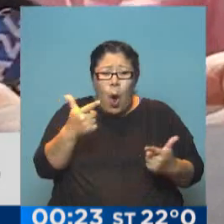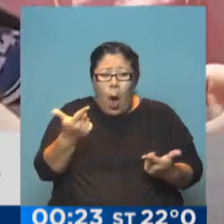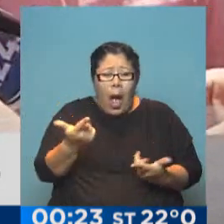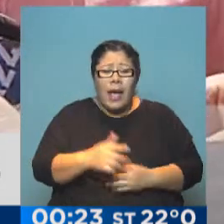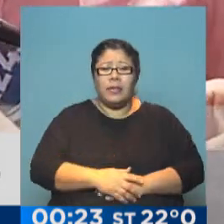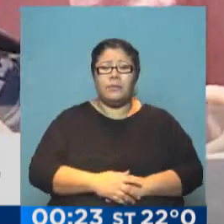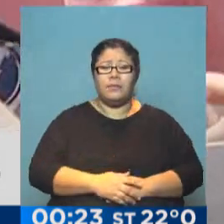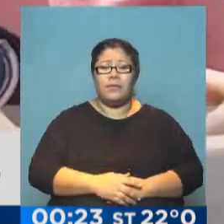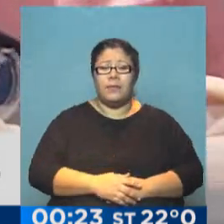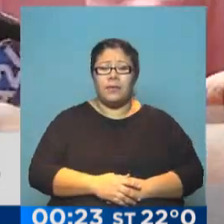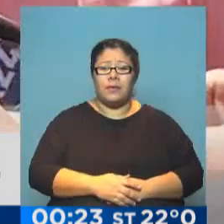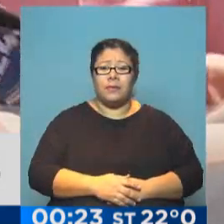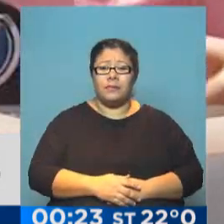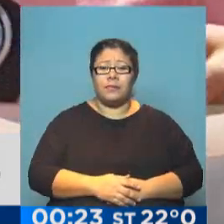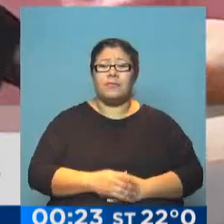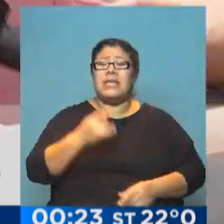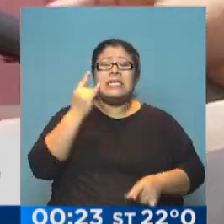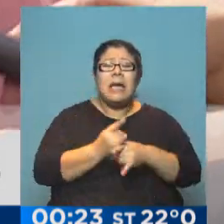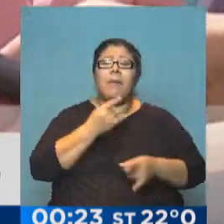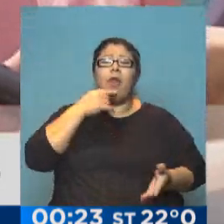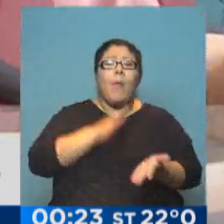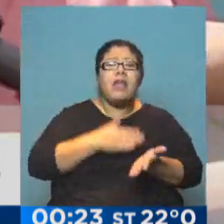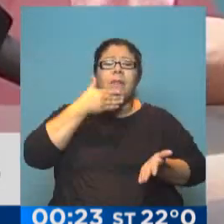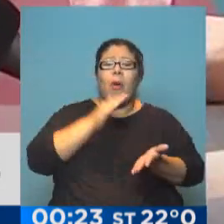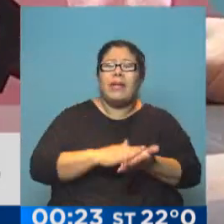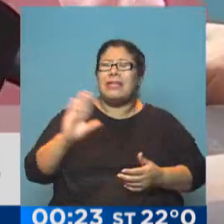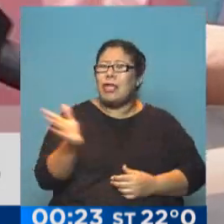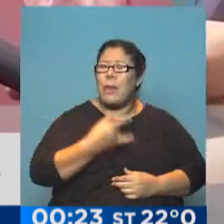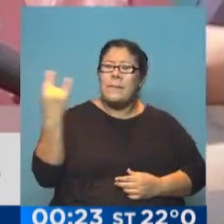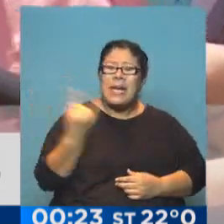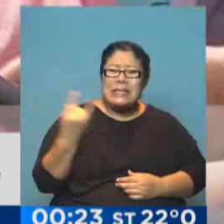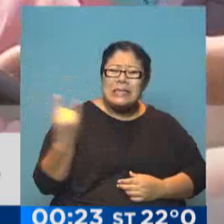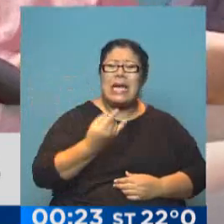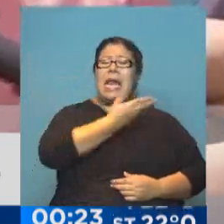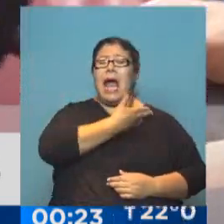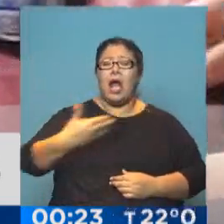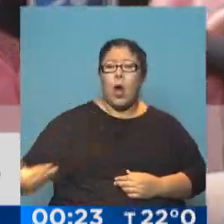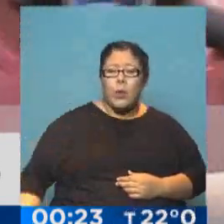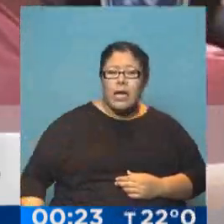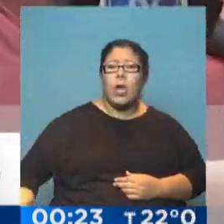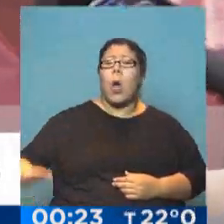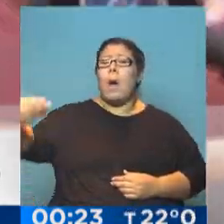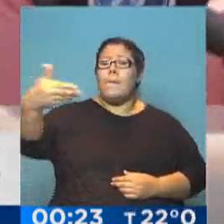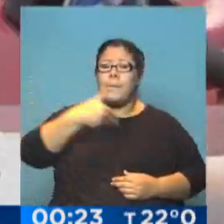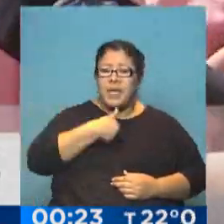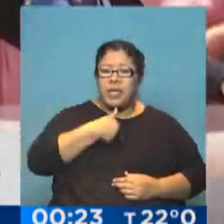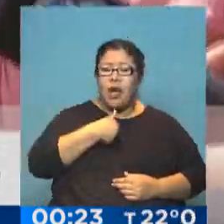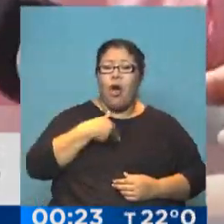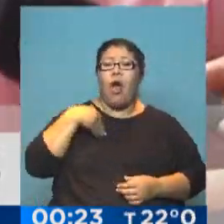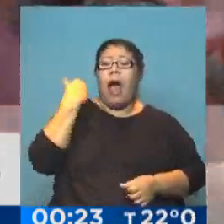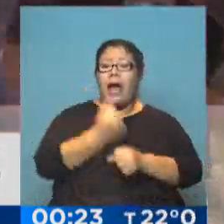de promesa, nos prometen esto, nos prometen nosotros. Nada, mentira, es todo mentira. El gobierno nos pidió, no un paz, no, antes que